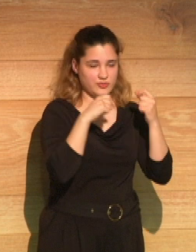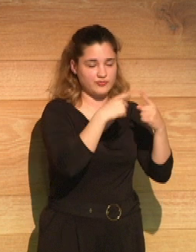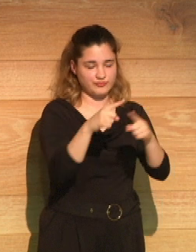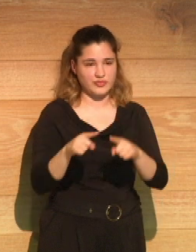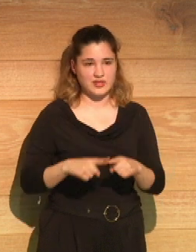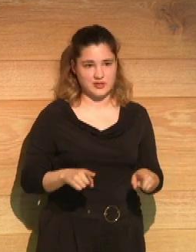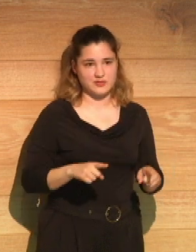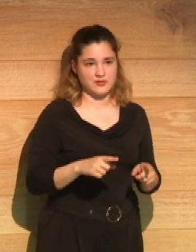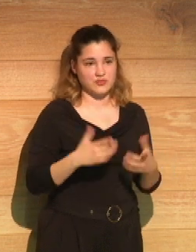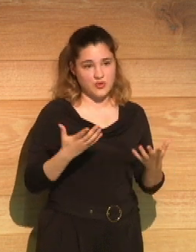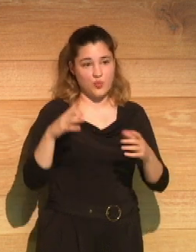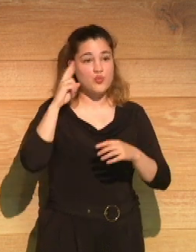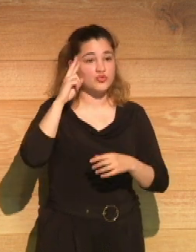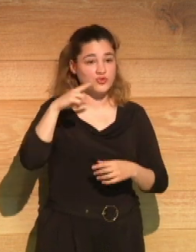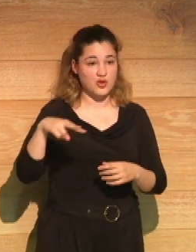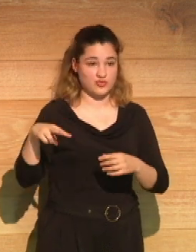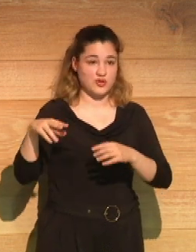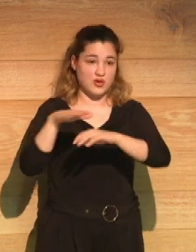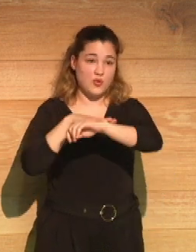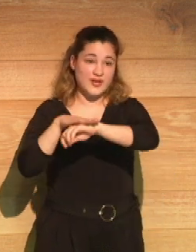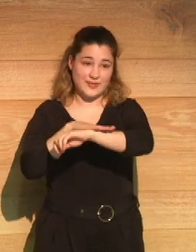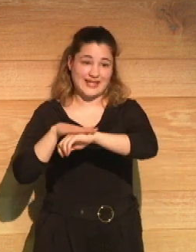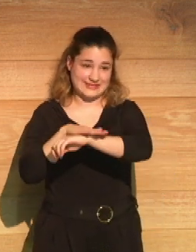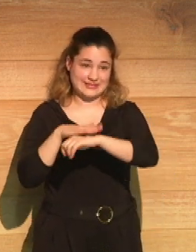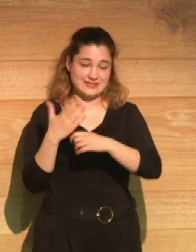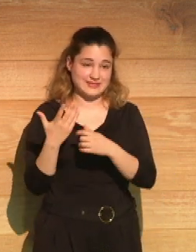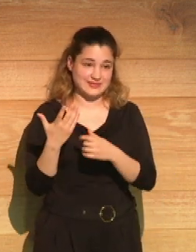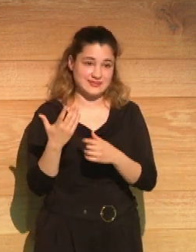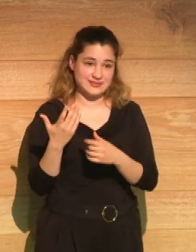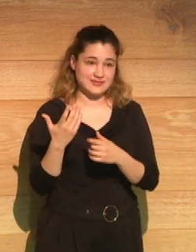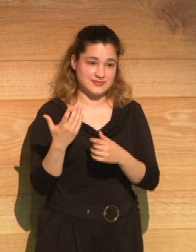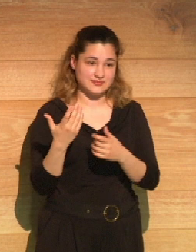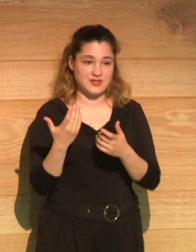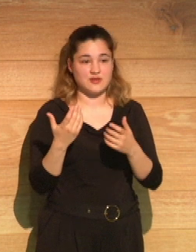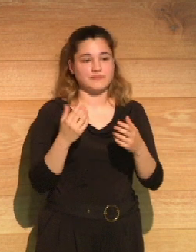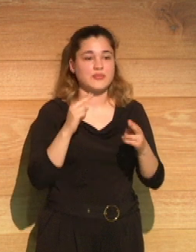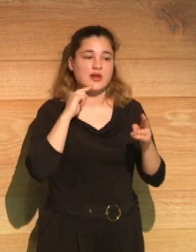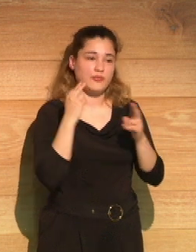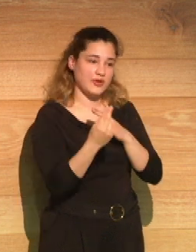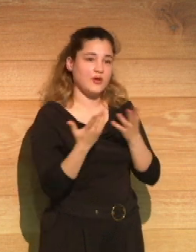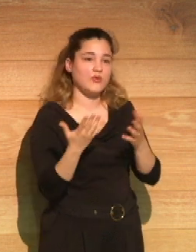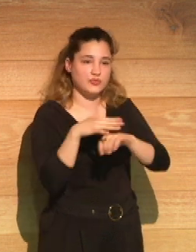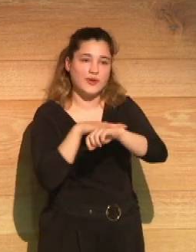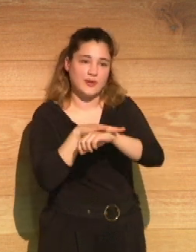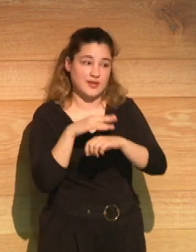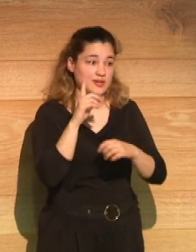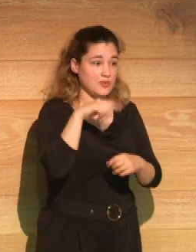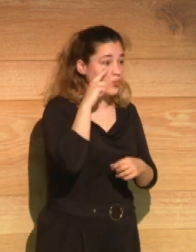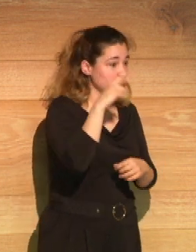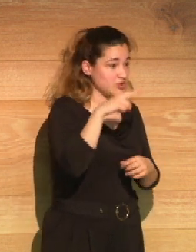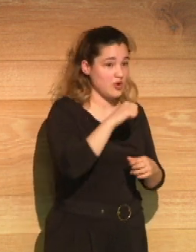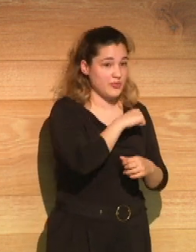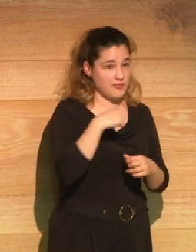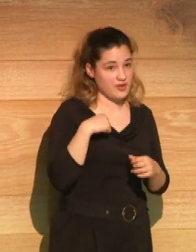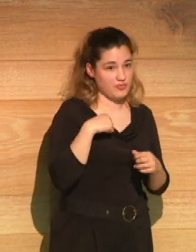tenemos museos gubernamentales que pues, participan de una respuesta gubernamental, tenemos museos privados que tienen otros